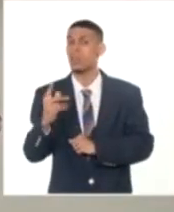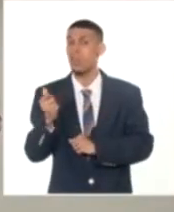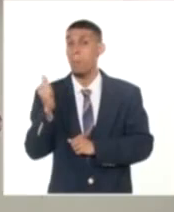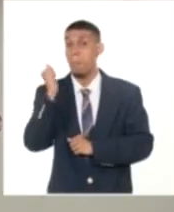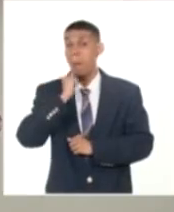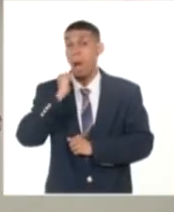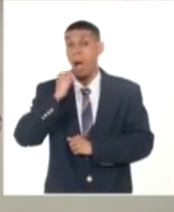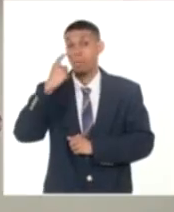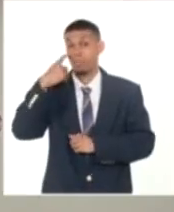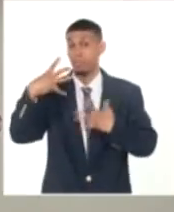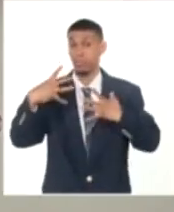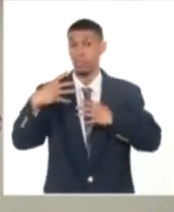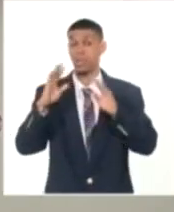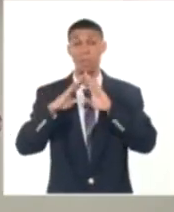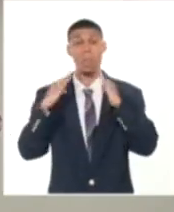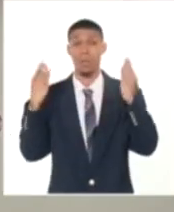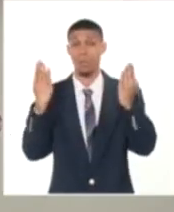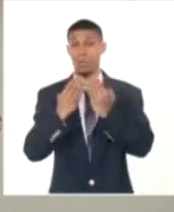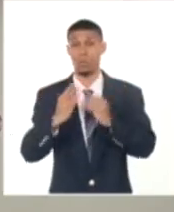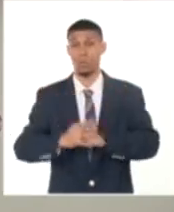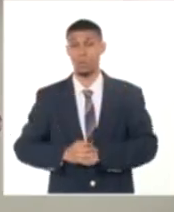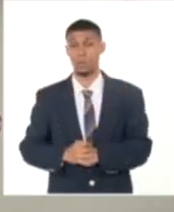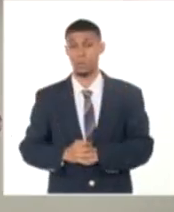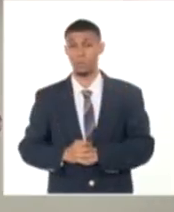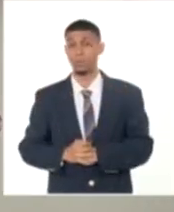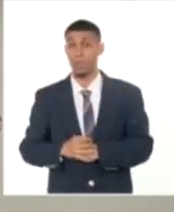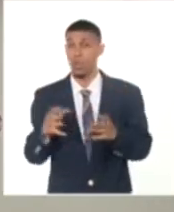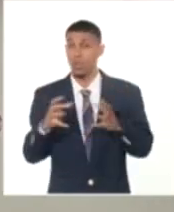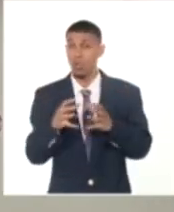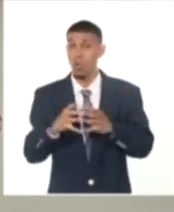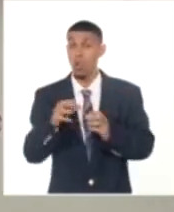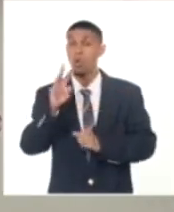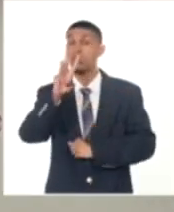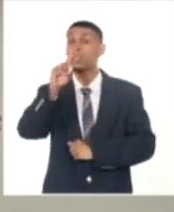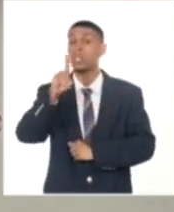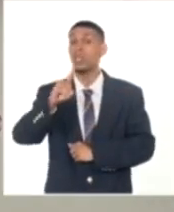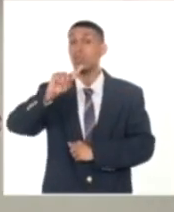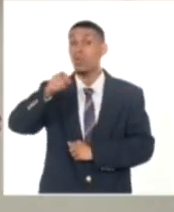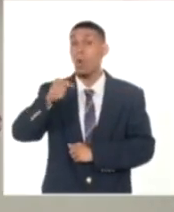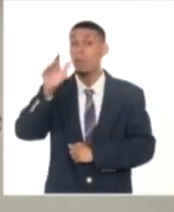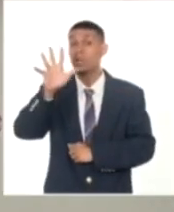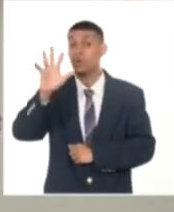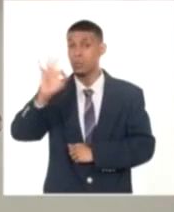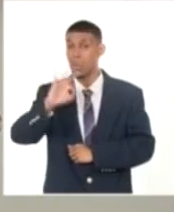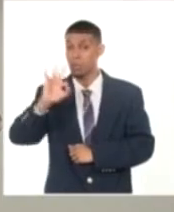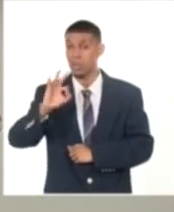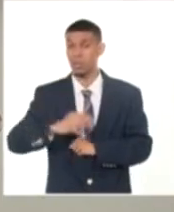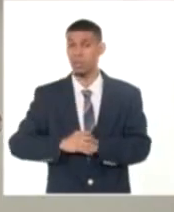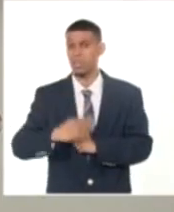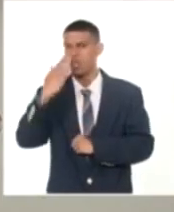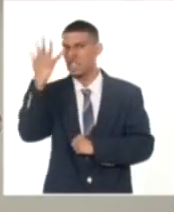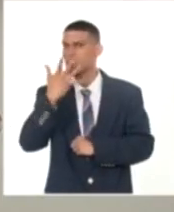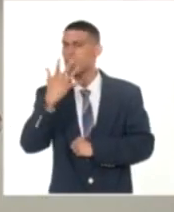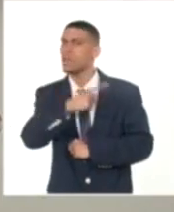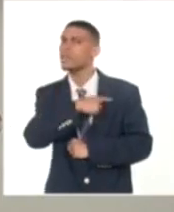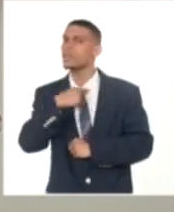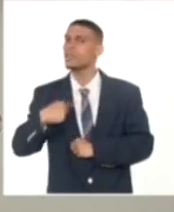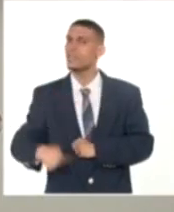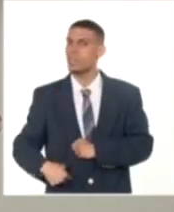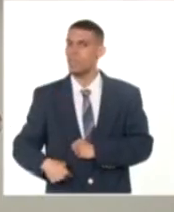industrializadas. Básicamente, el PIB de los BRICS alcanzó el 31,5% gracias al empuje chino, superando